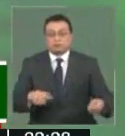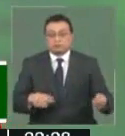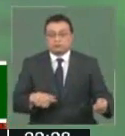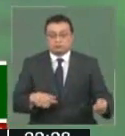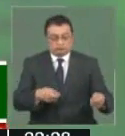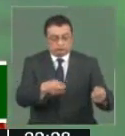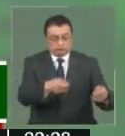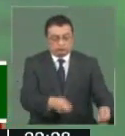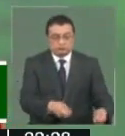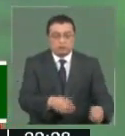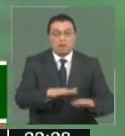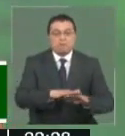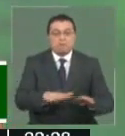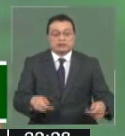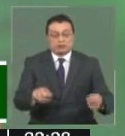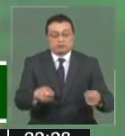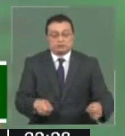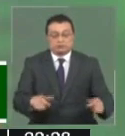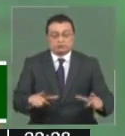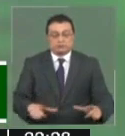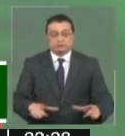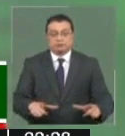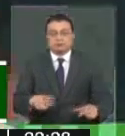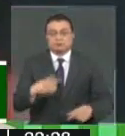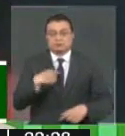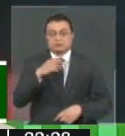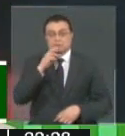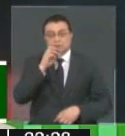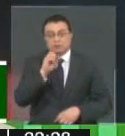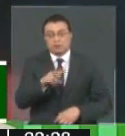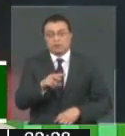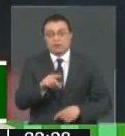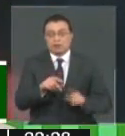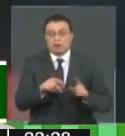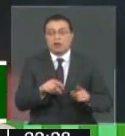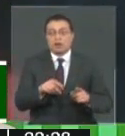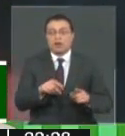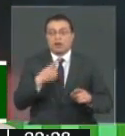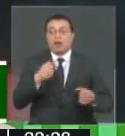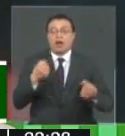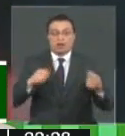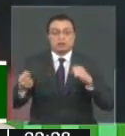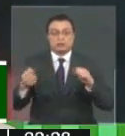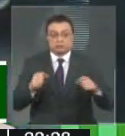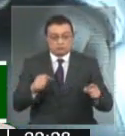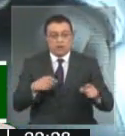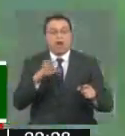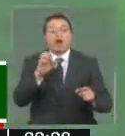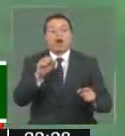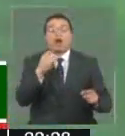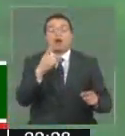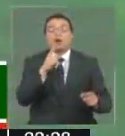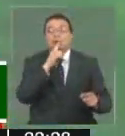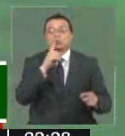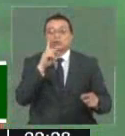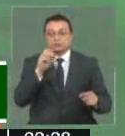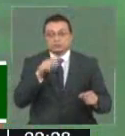se coloca sobre la mesa. Como, atienden, no. Este niño no está con pataleta, este niño es autista. Es que dice,